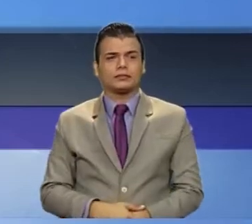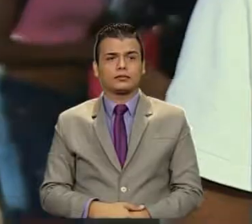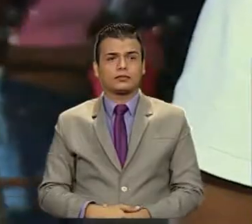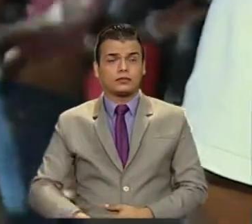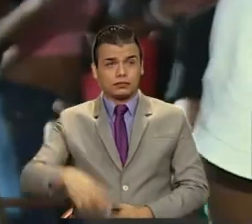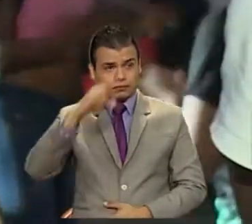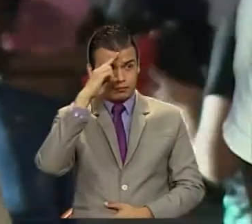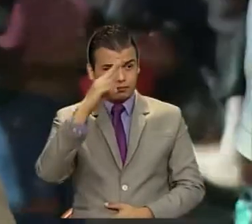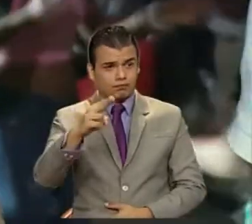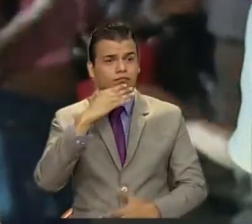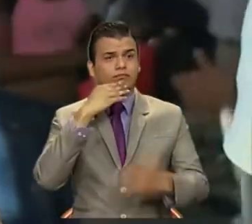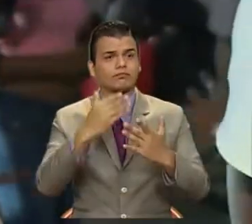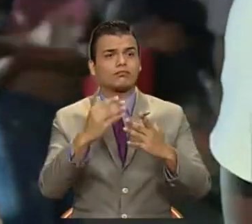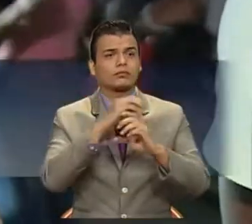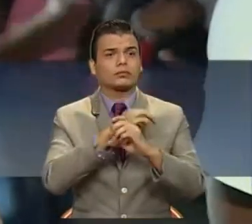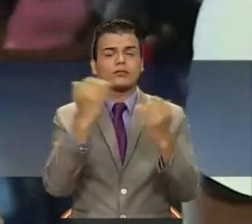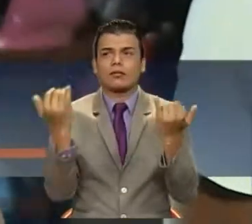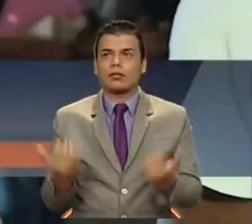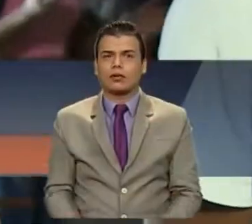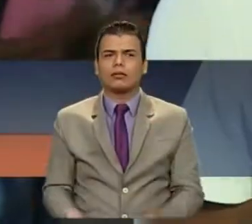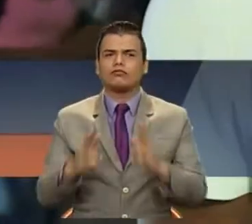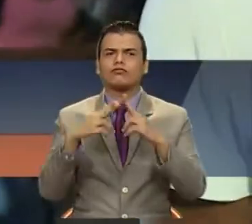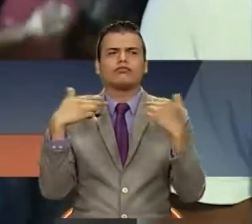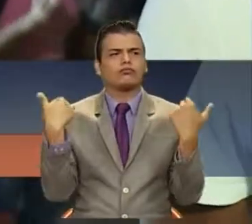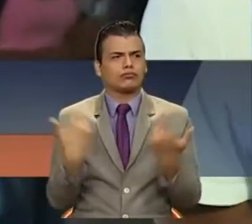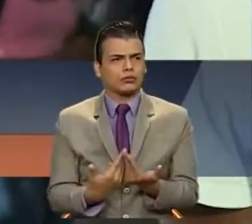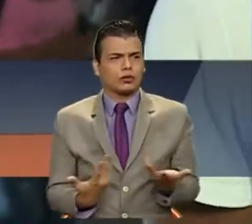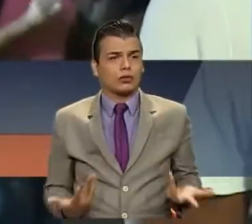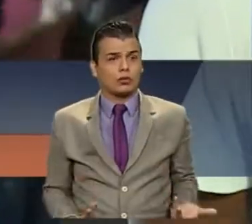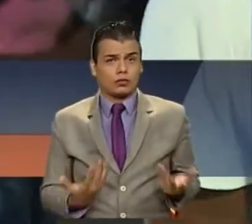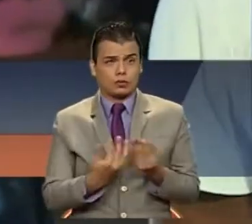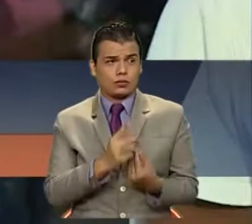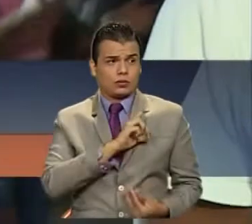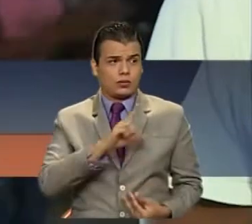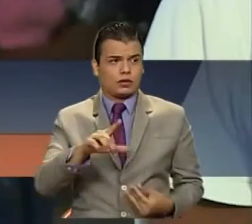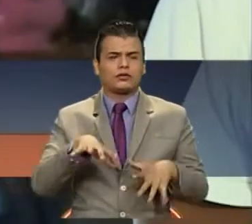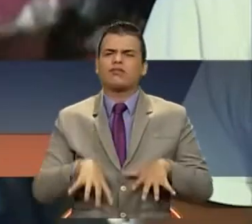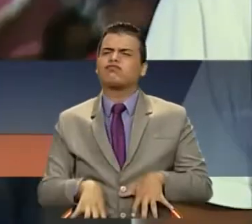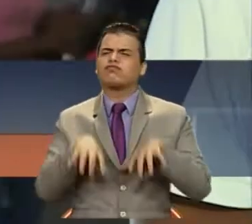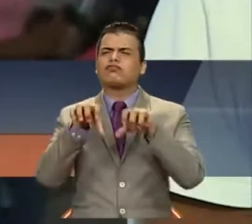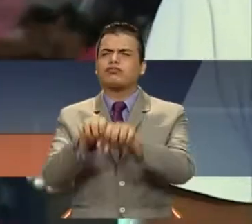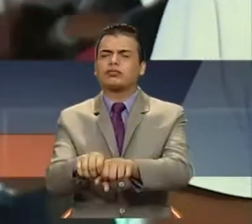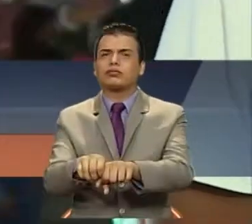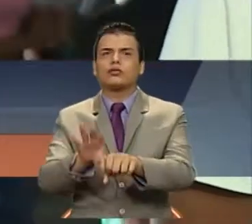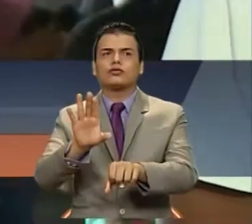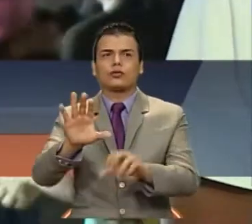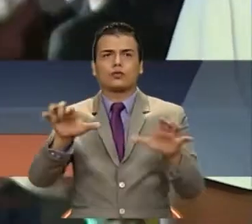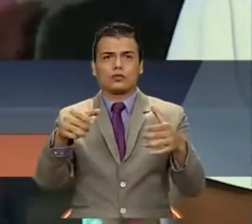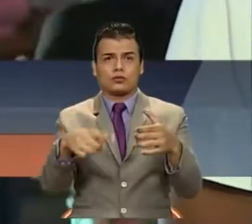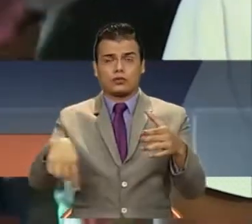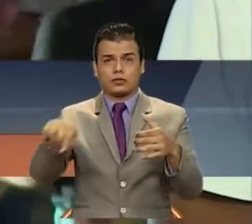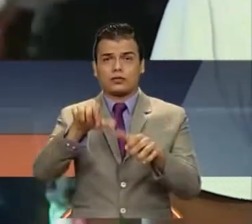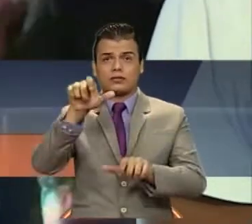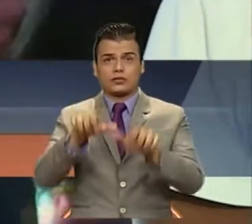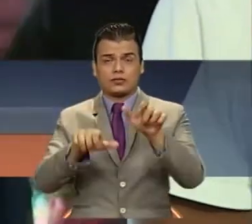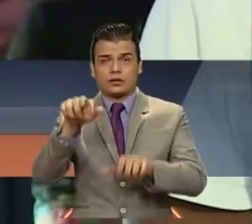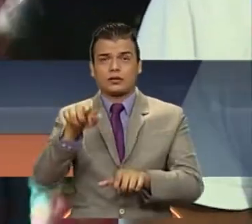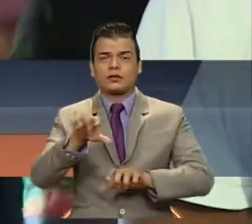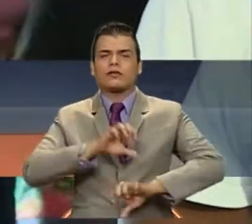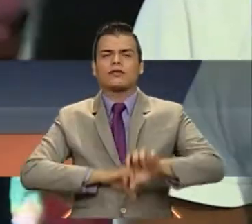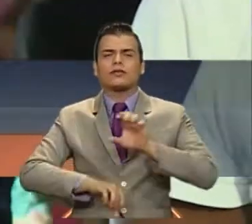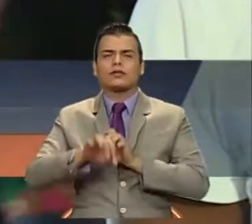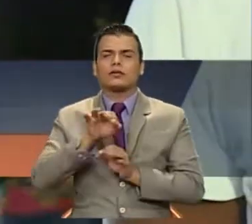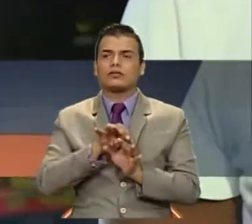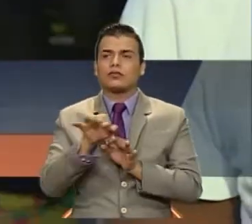Hola, buenas noches. A esta hora se adelanta una reunión entre los líderes de esta toma pacífica con la Defensora Regional del Pueblo.